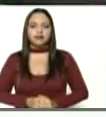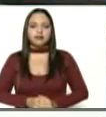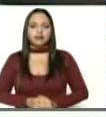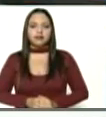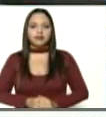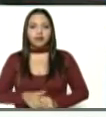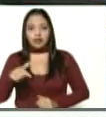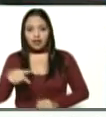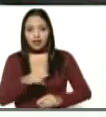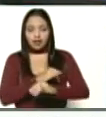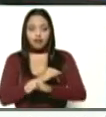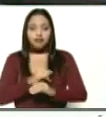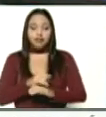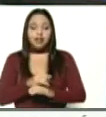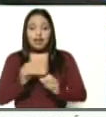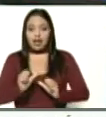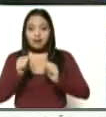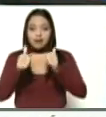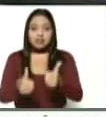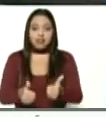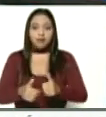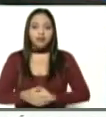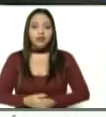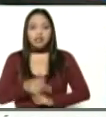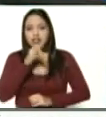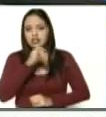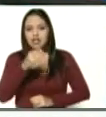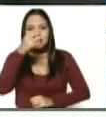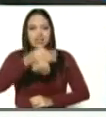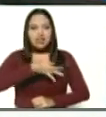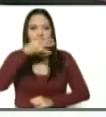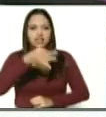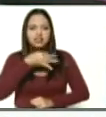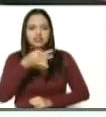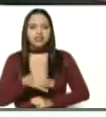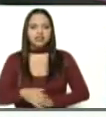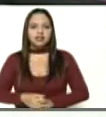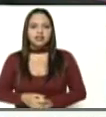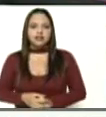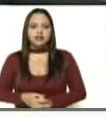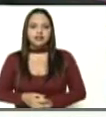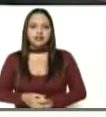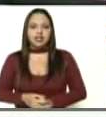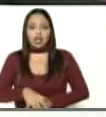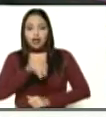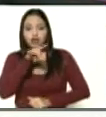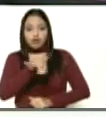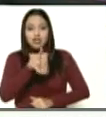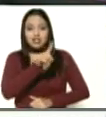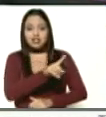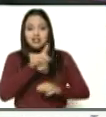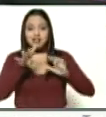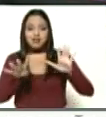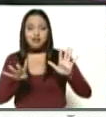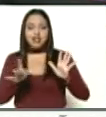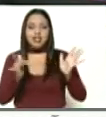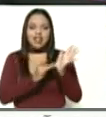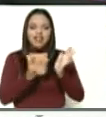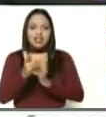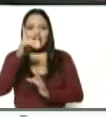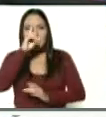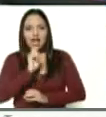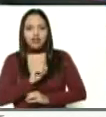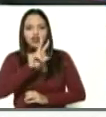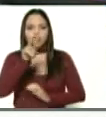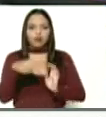Bien, de esta manera nosotros iniciamos la emisión meridiana de la noticia este lunes 19 de abril del año